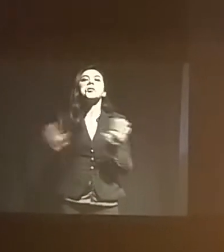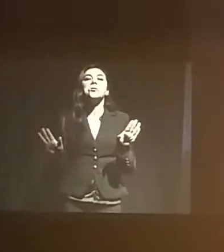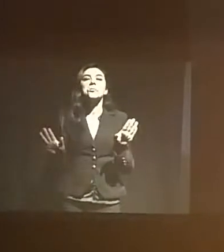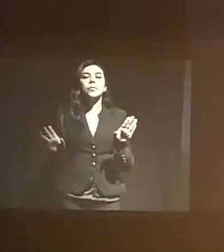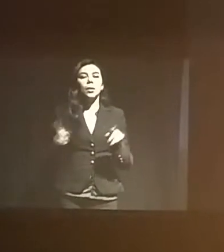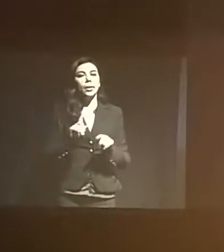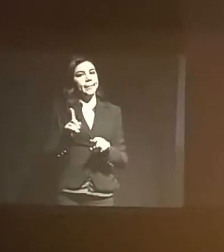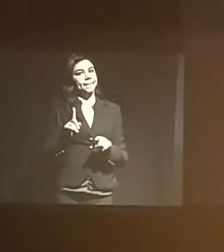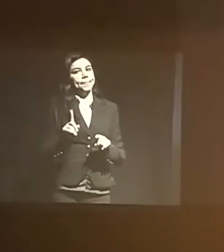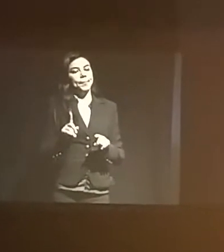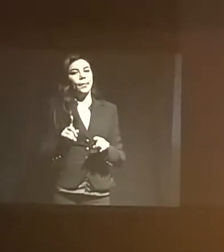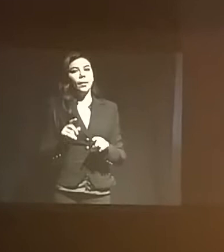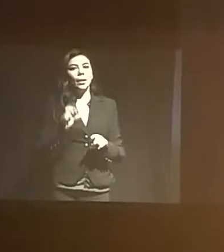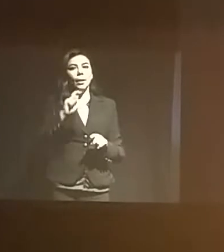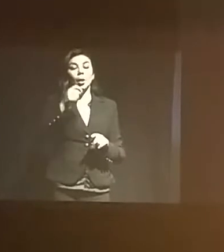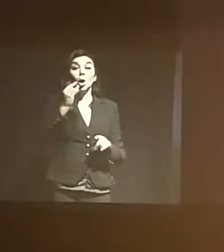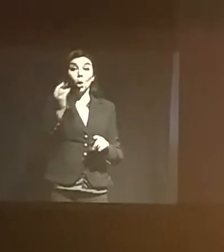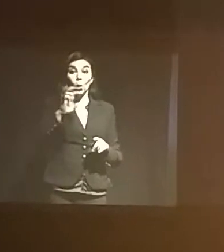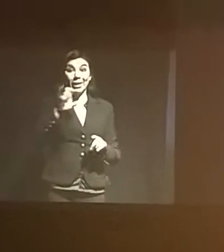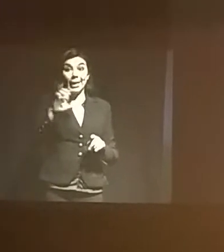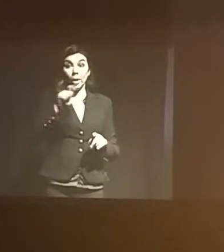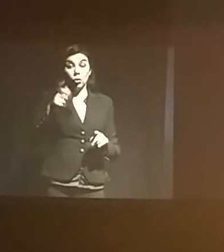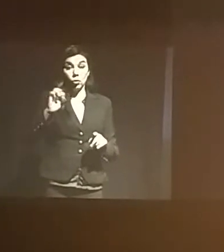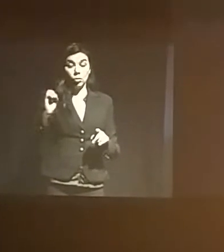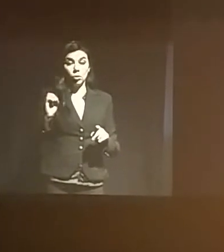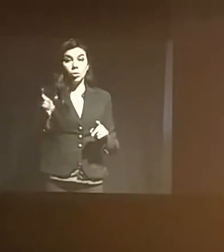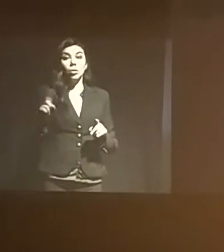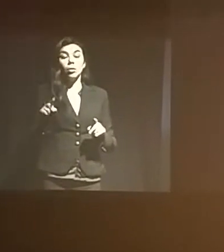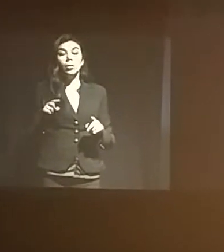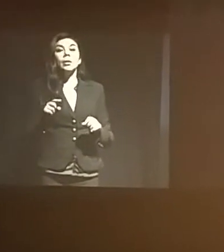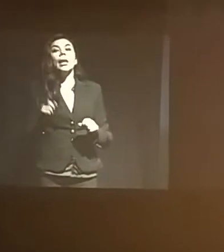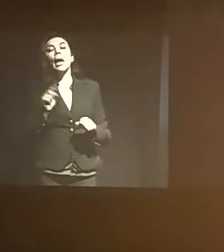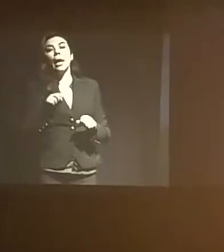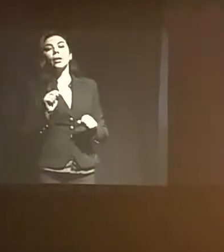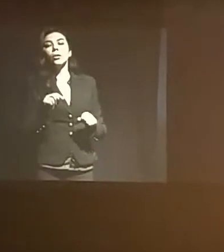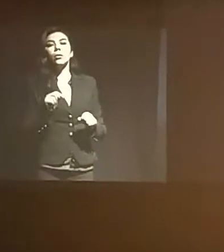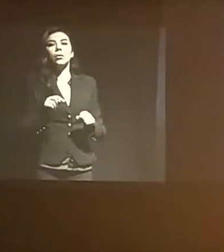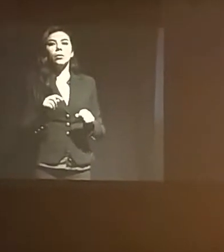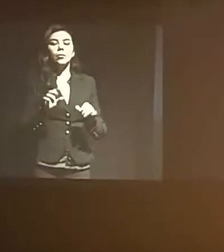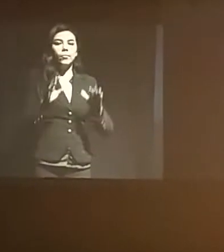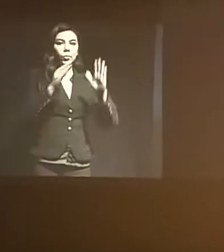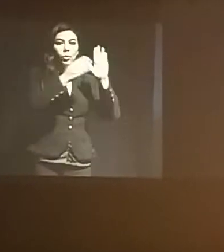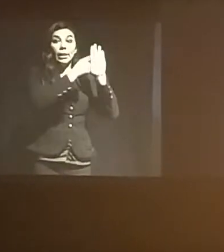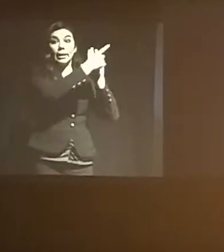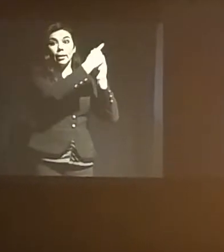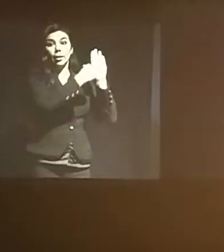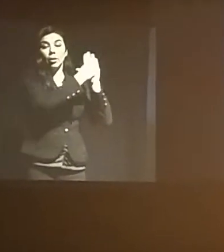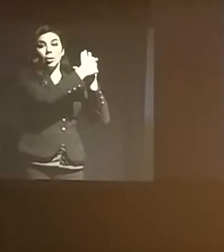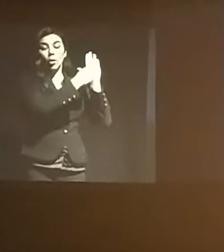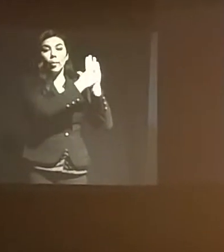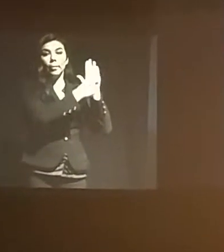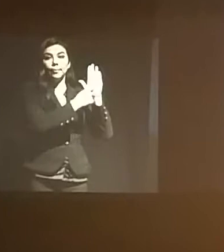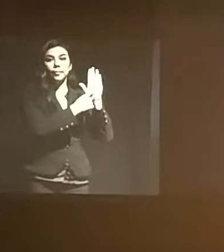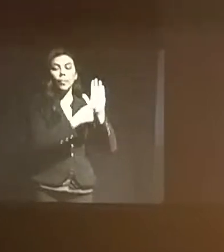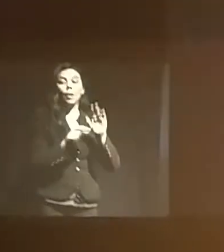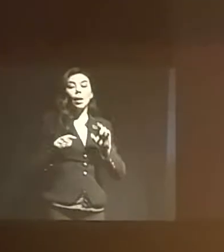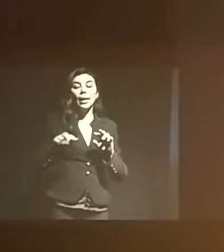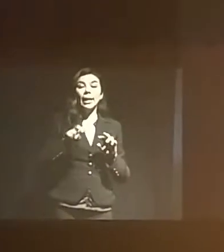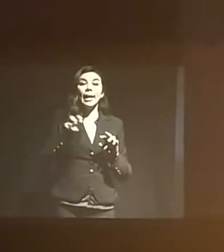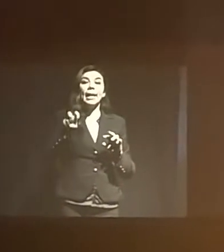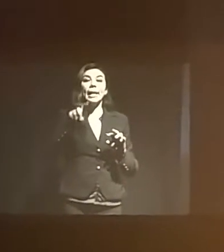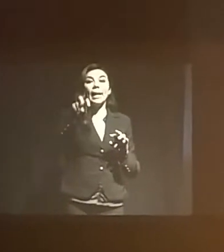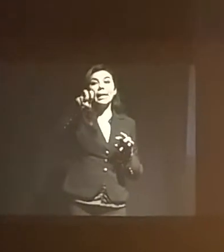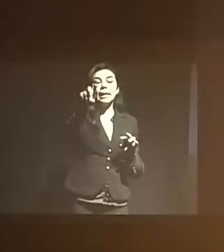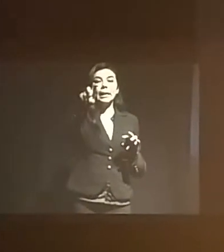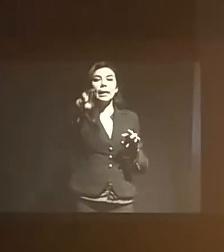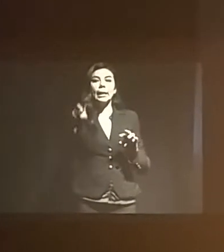que el Partenón con la escalinata se redujo a este clásico esquema icónico de la arquitectura con escaleras, que hemos estado condenados a